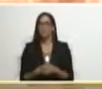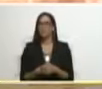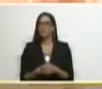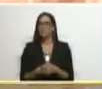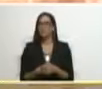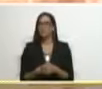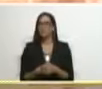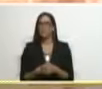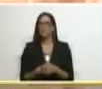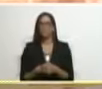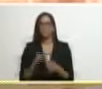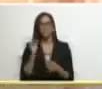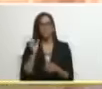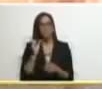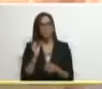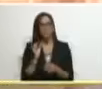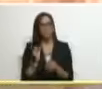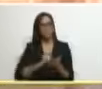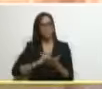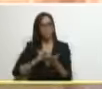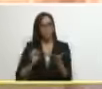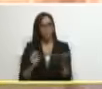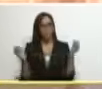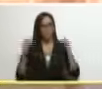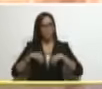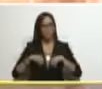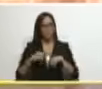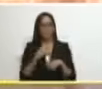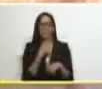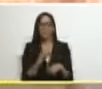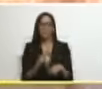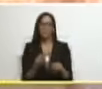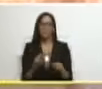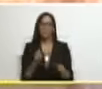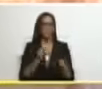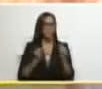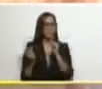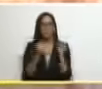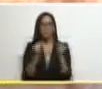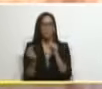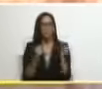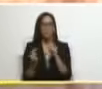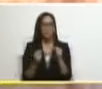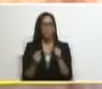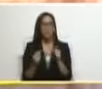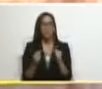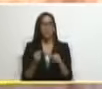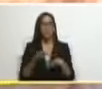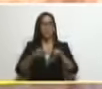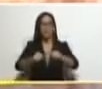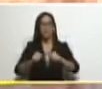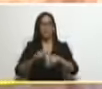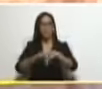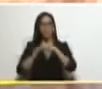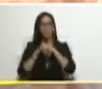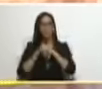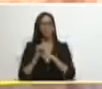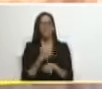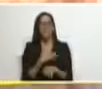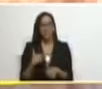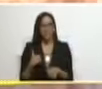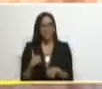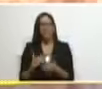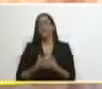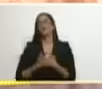En ese periodo, con la firma del Acuerdo de Ginebra y las negociaciones con el Imperio Británico, que se disponía a